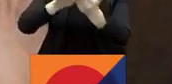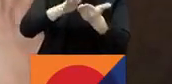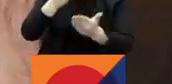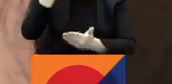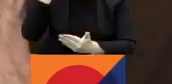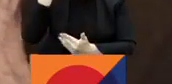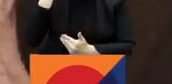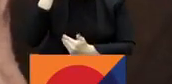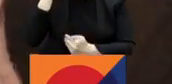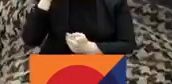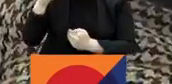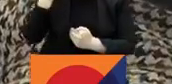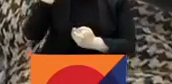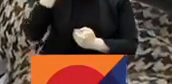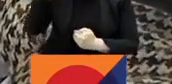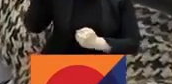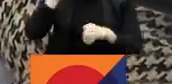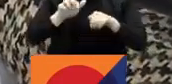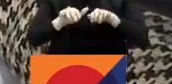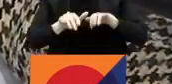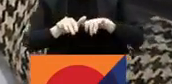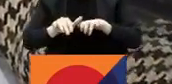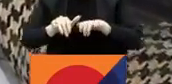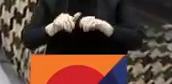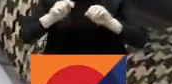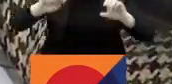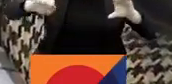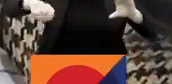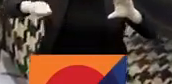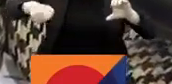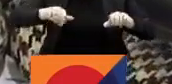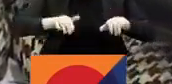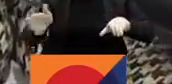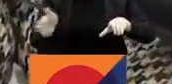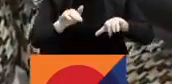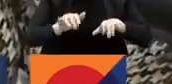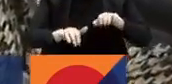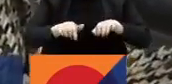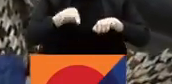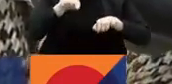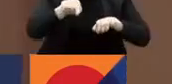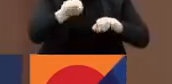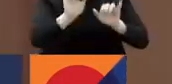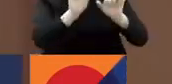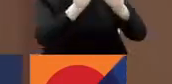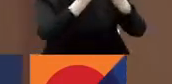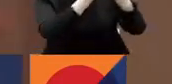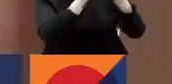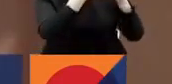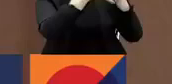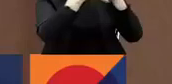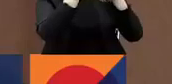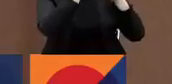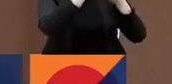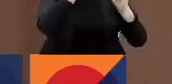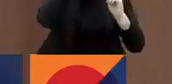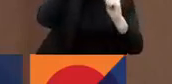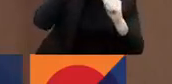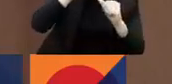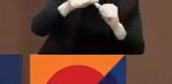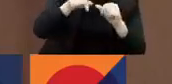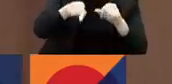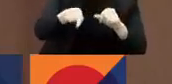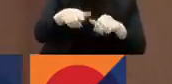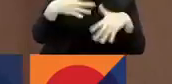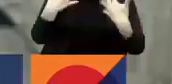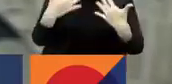en la máquina de escribir, reposan en la Universidad de Houston, en Texas. Durante todos el día, sus lectores han recordado a sus